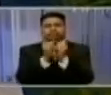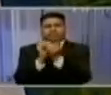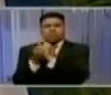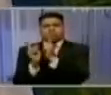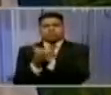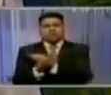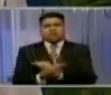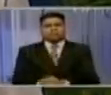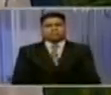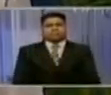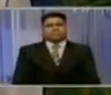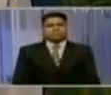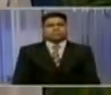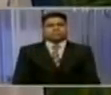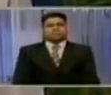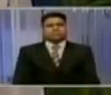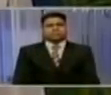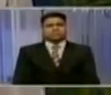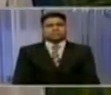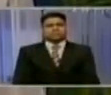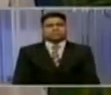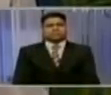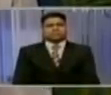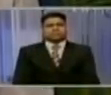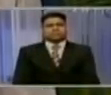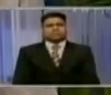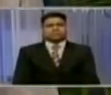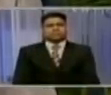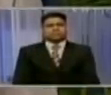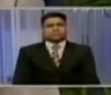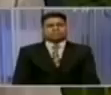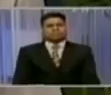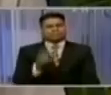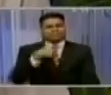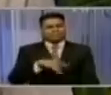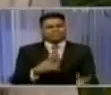en cooperación, yo también los quiero, con el alma.